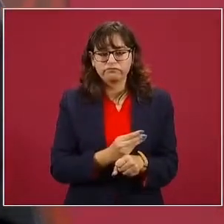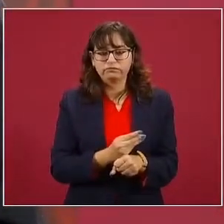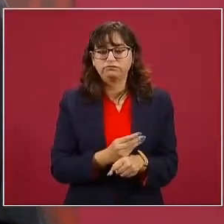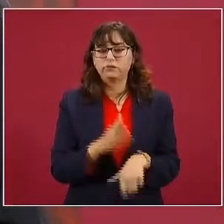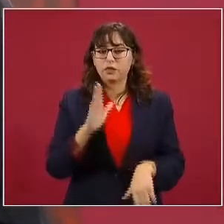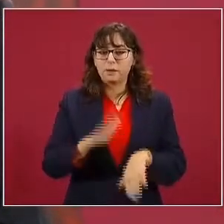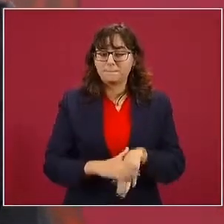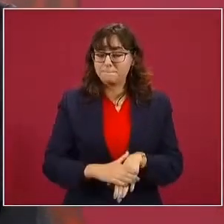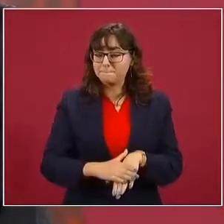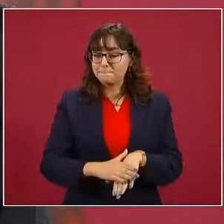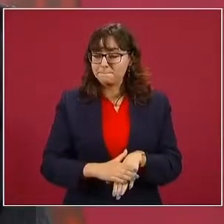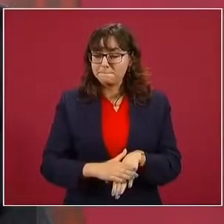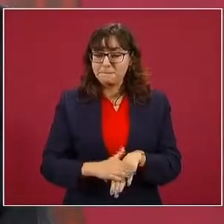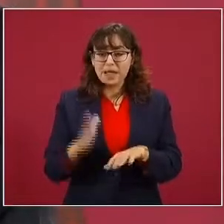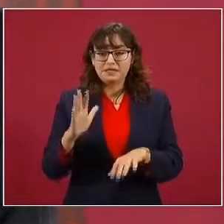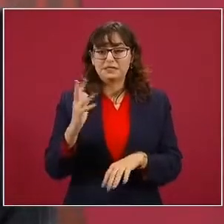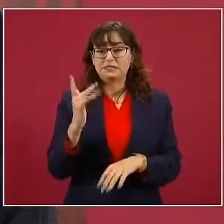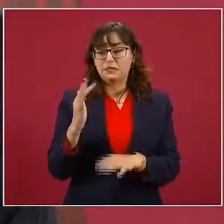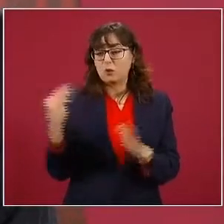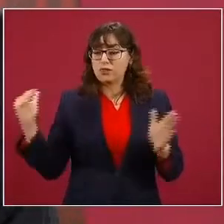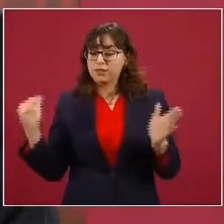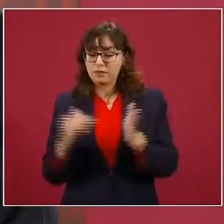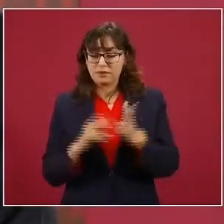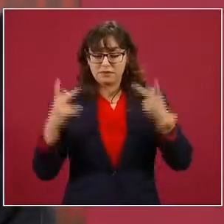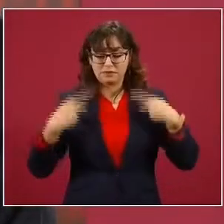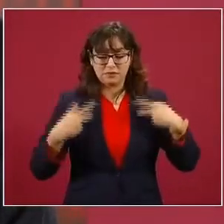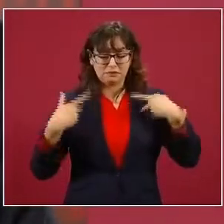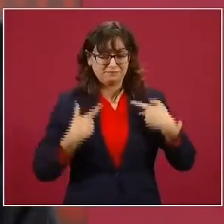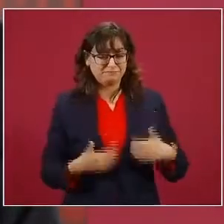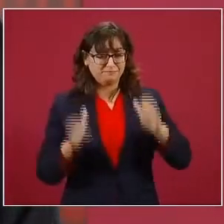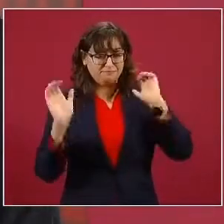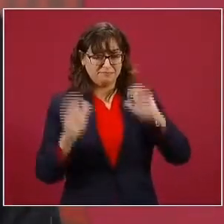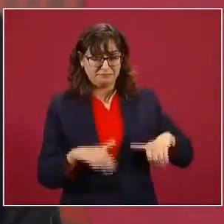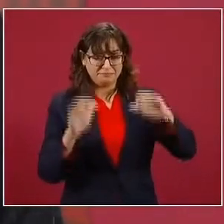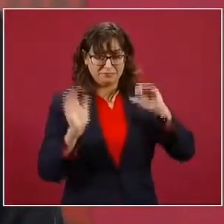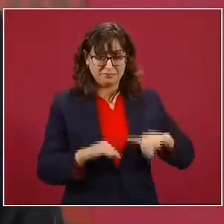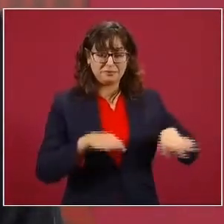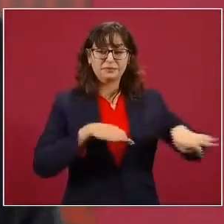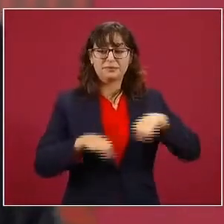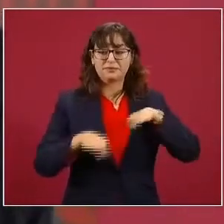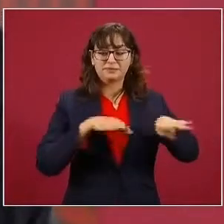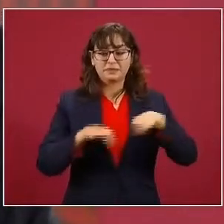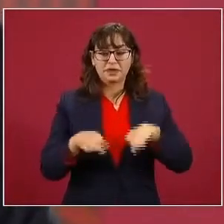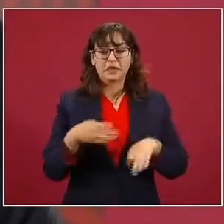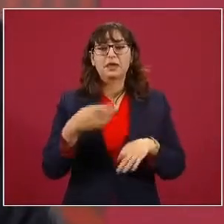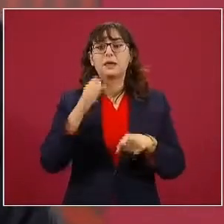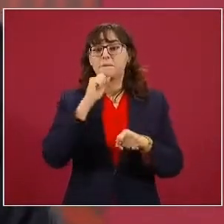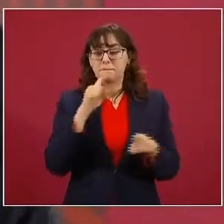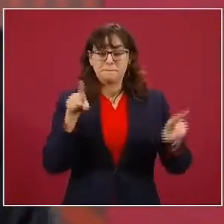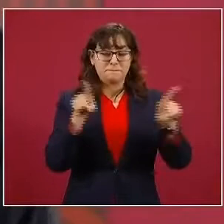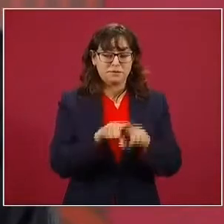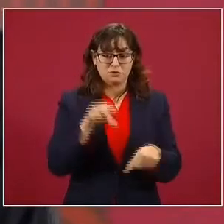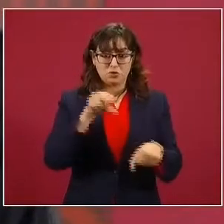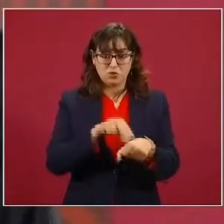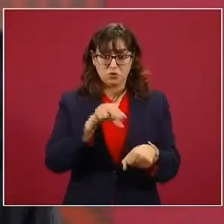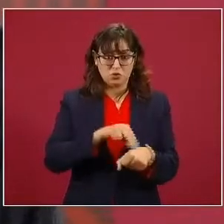Contratamos más de 50,000 trabajadores de la salud, pero no solo eso, formamos médicos